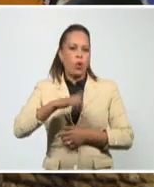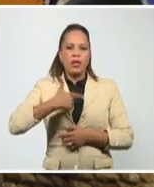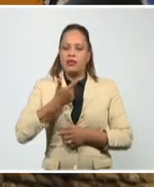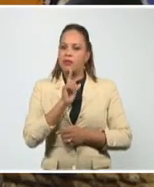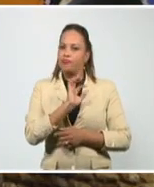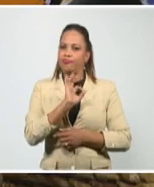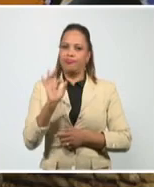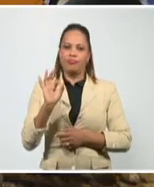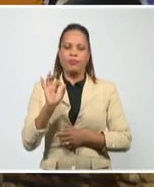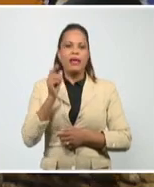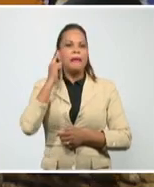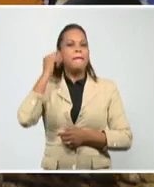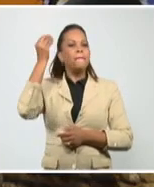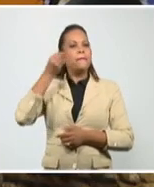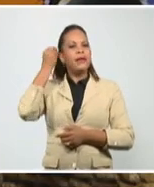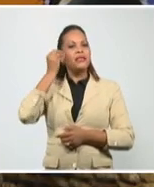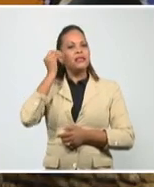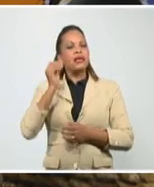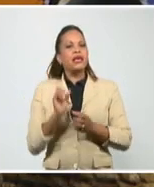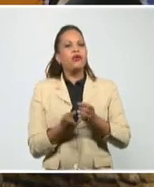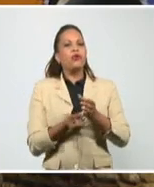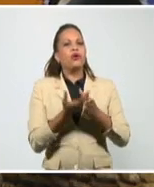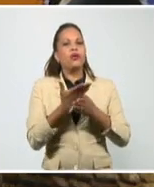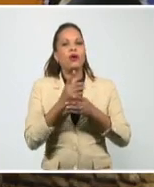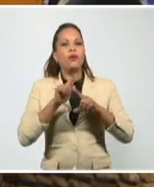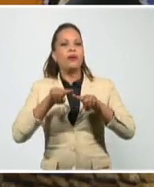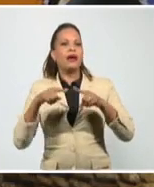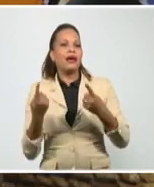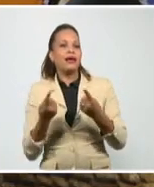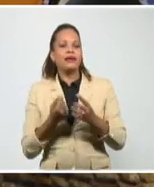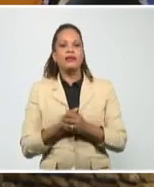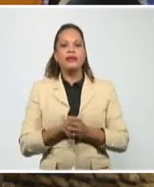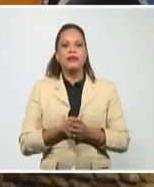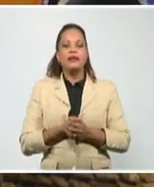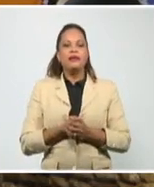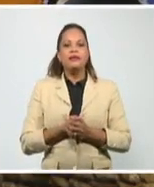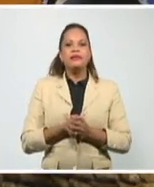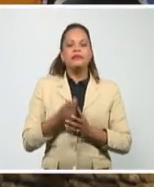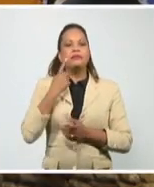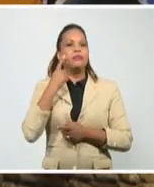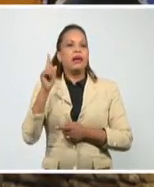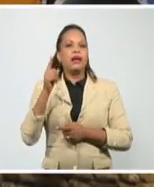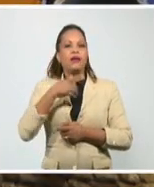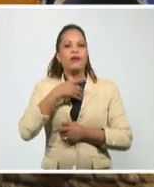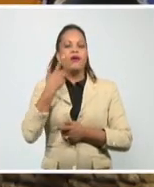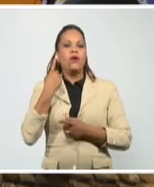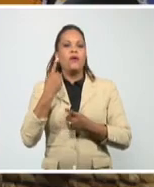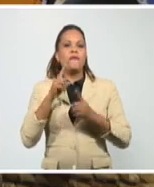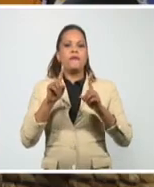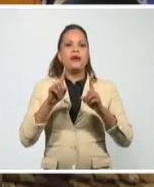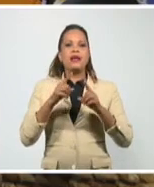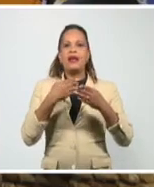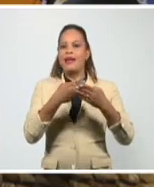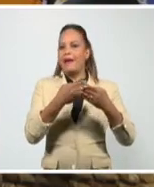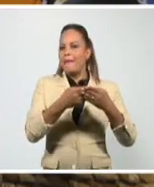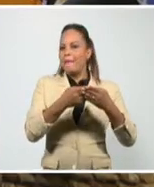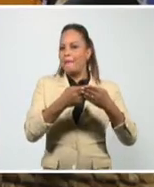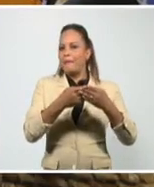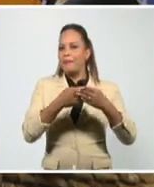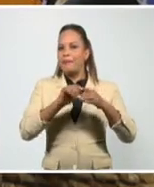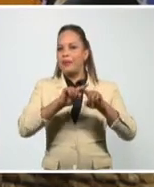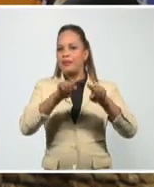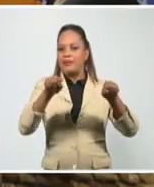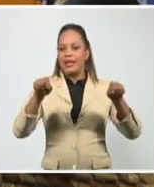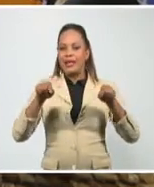que surgió o lo practican para un poco salir de los marcos institucionales o de los marcos